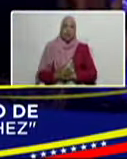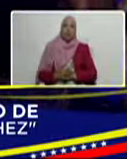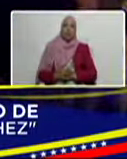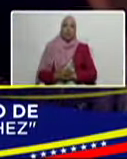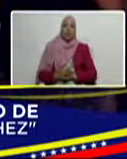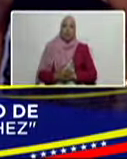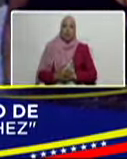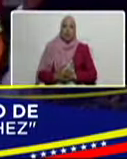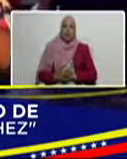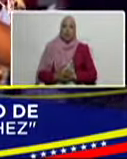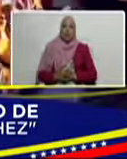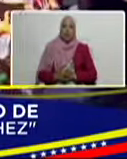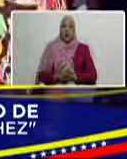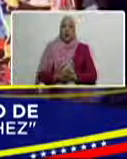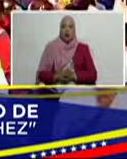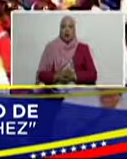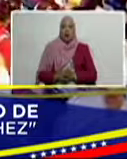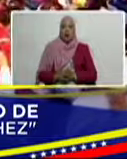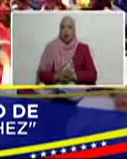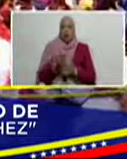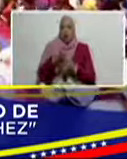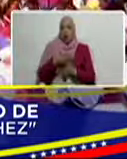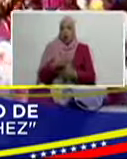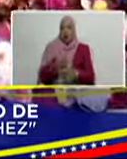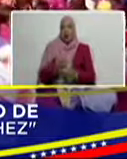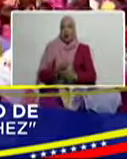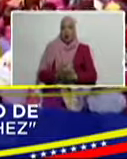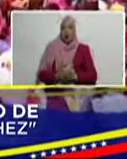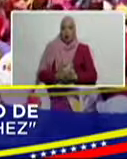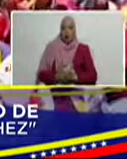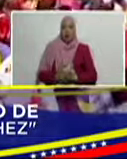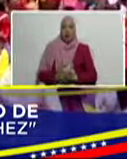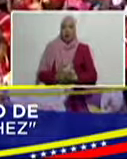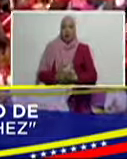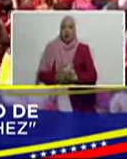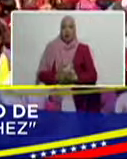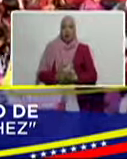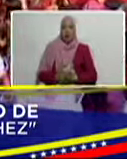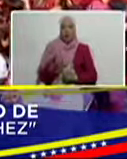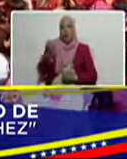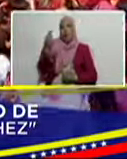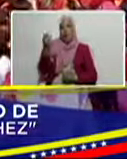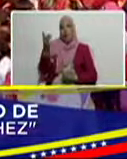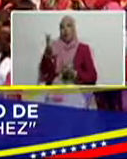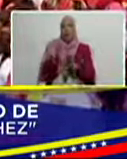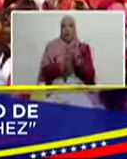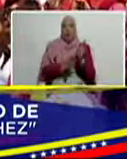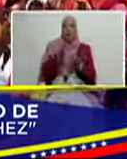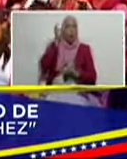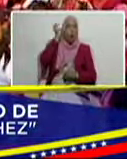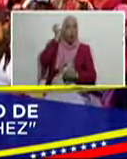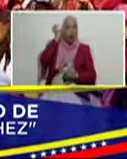Miren la cosa que interesante, ¿no? Son 11 mujeres.